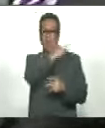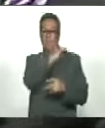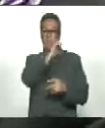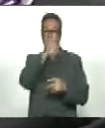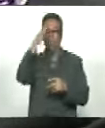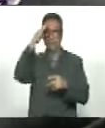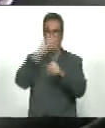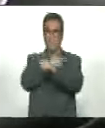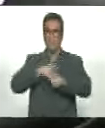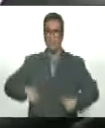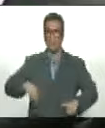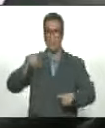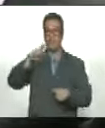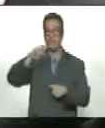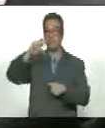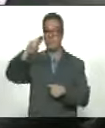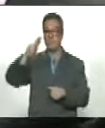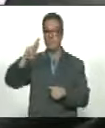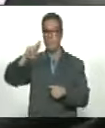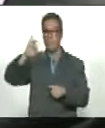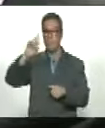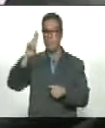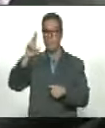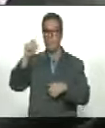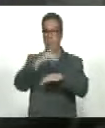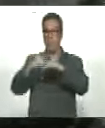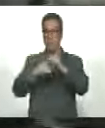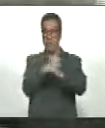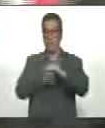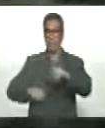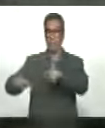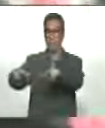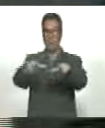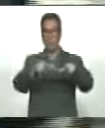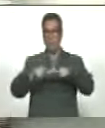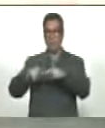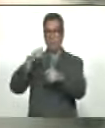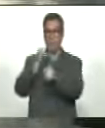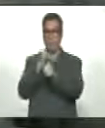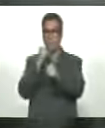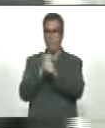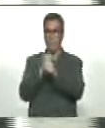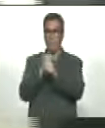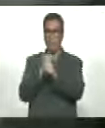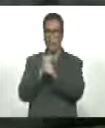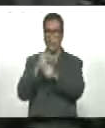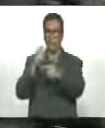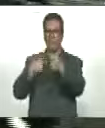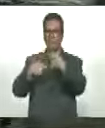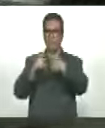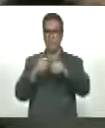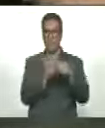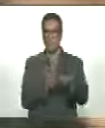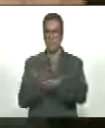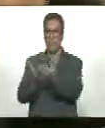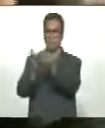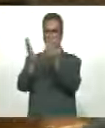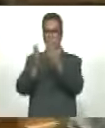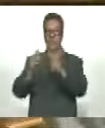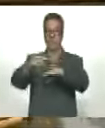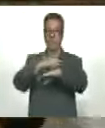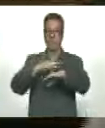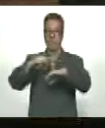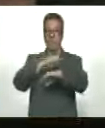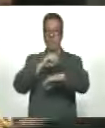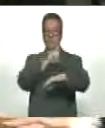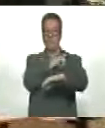jefe Néstor Luis Reverol Torres, vicepresidente sectorial de Obras Públicas y Servicio y ministro del Poder